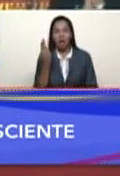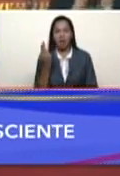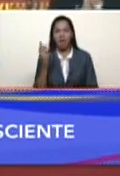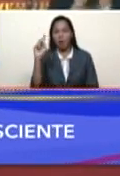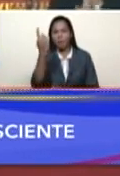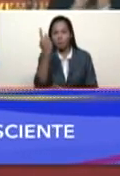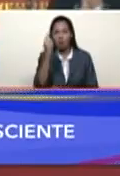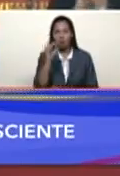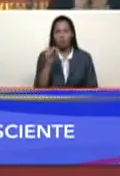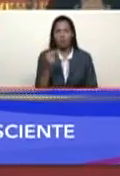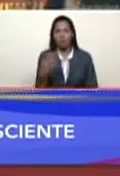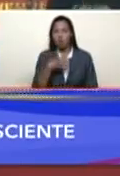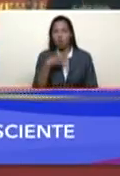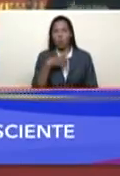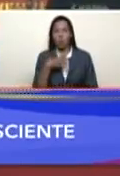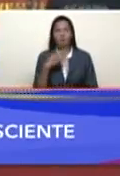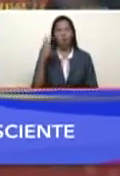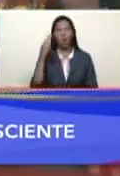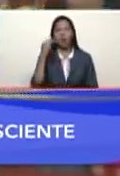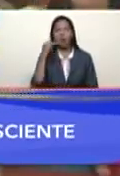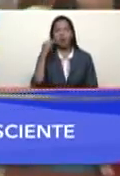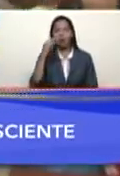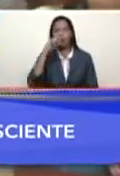ni podrá con el negro Nicolás Maduro.